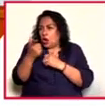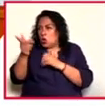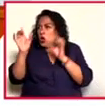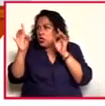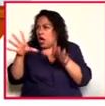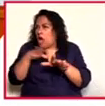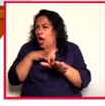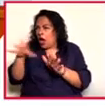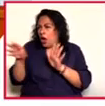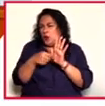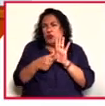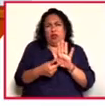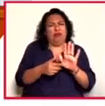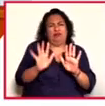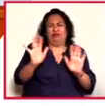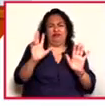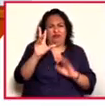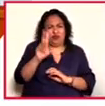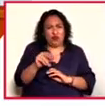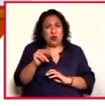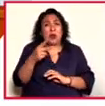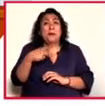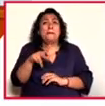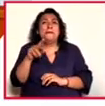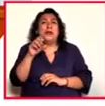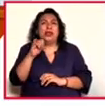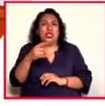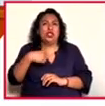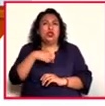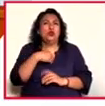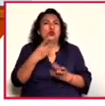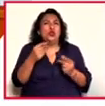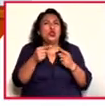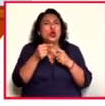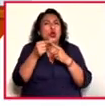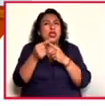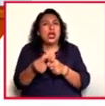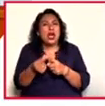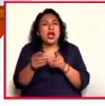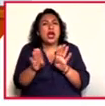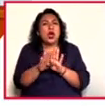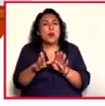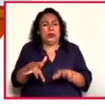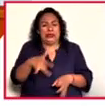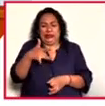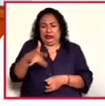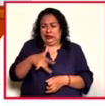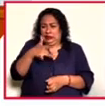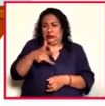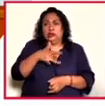Pero sí, nosotros nos guiamos mucho también por el instinto.